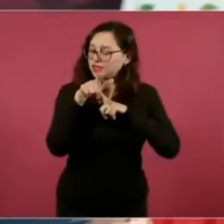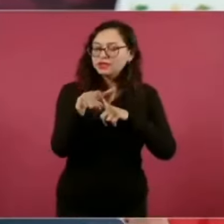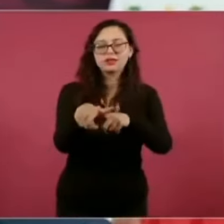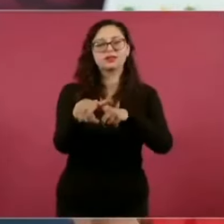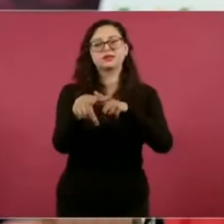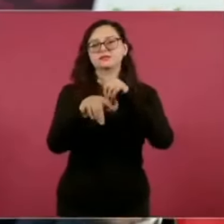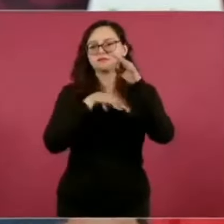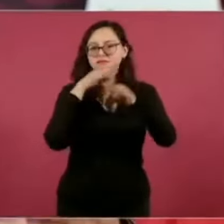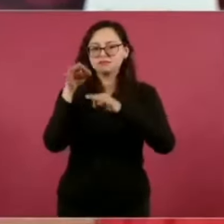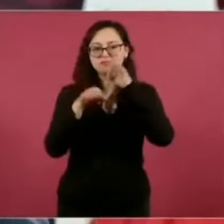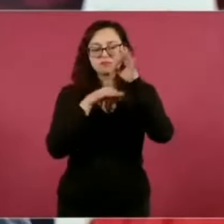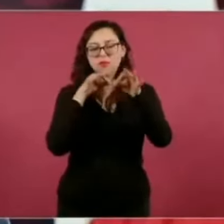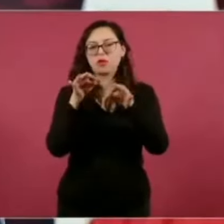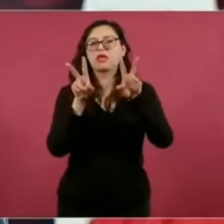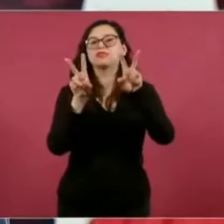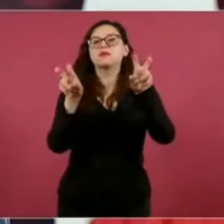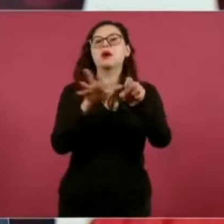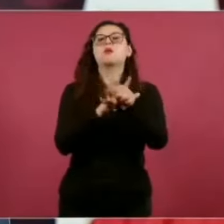es